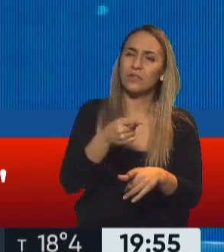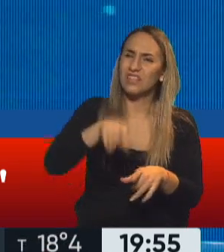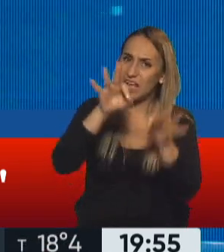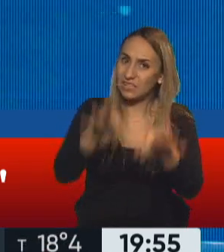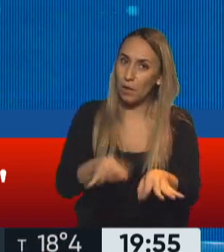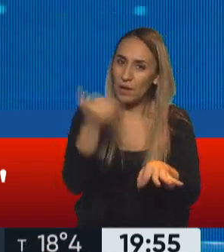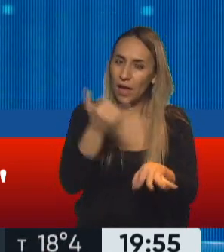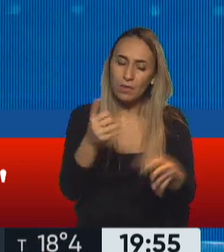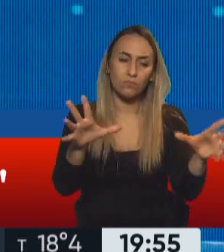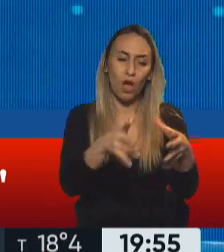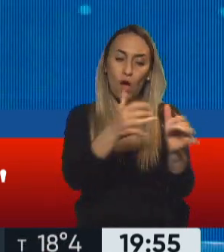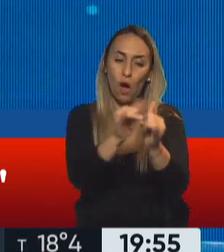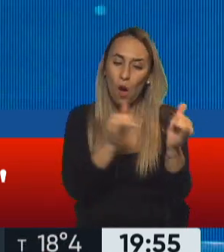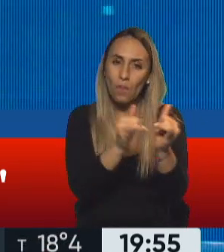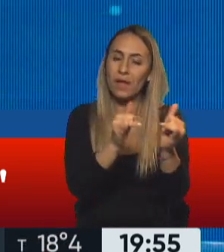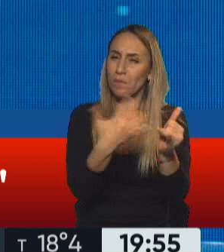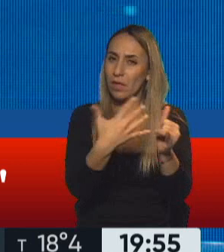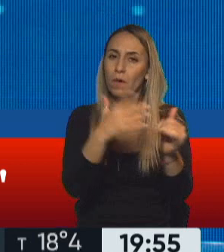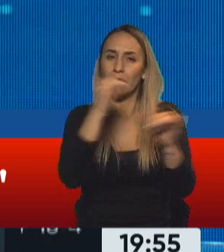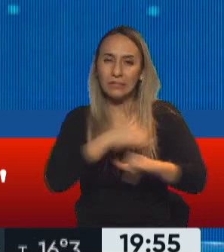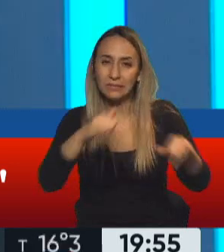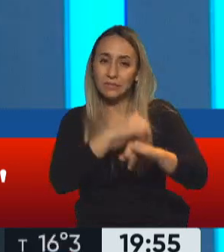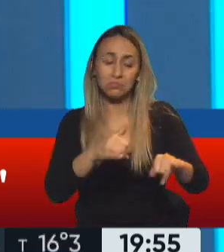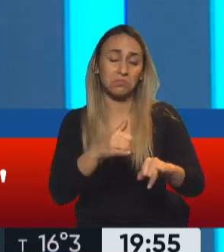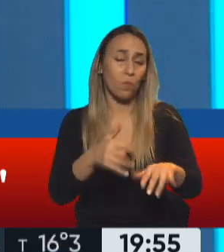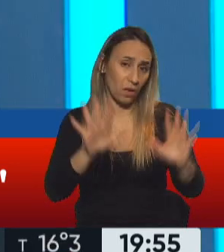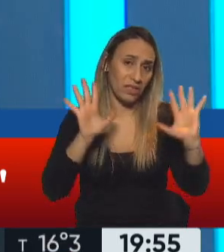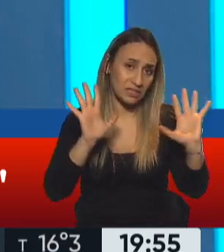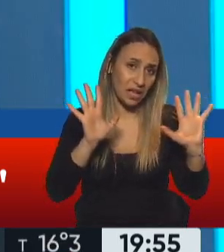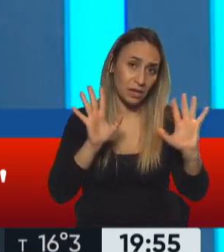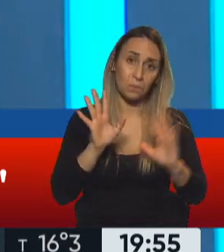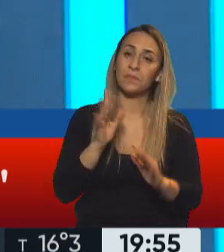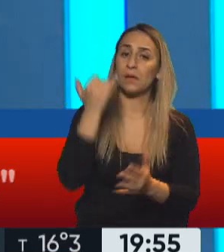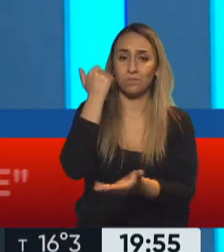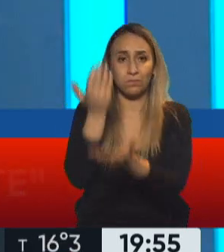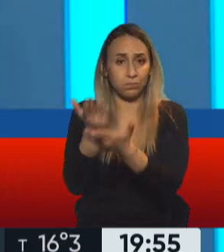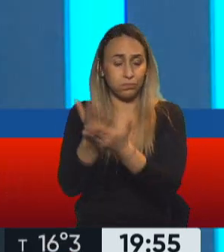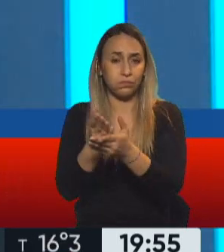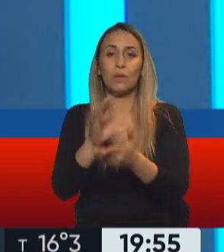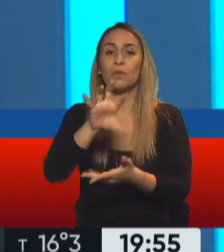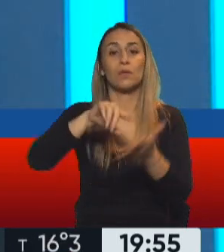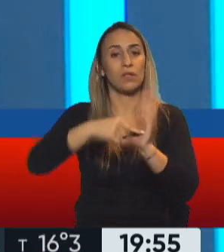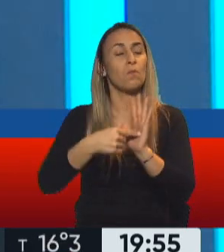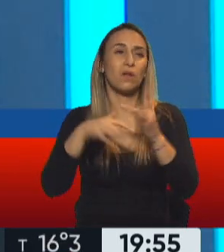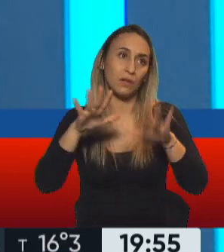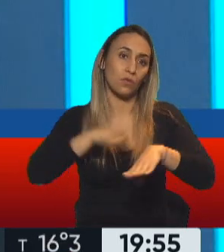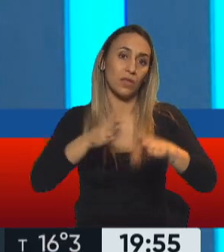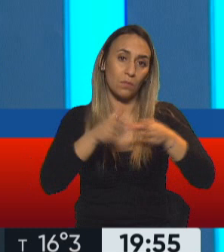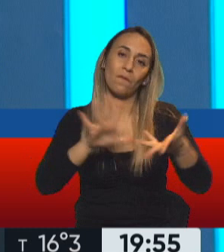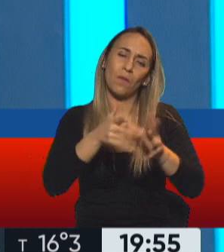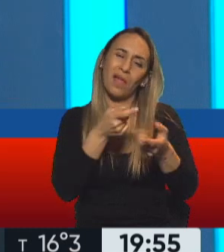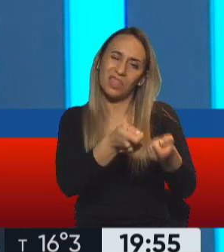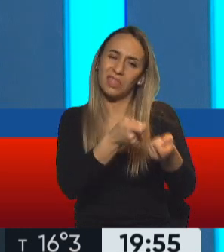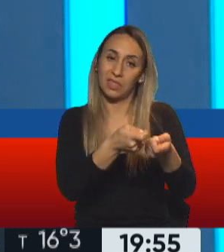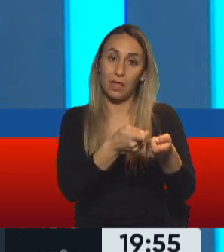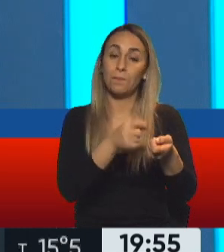joven, ¿ayudaría? Podría ser, lo planteamos en la provincia, se hizo durante un tiempito, podría ser una forma de estimular. Se